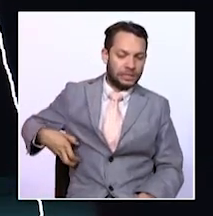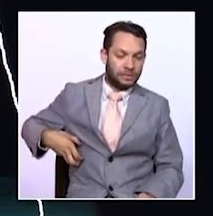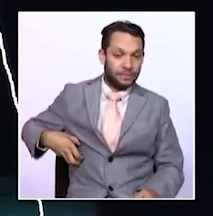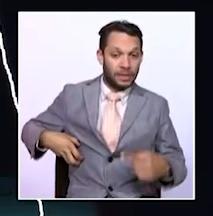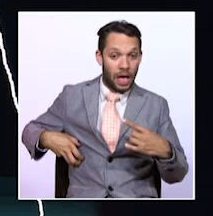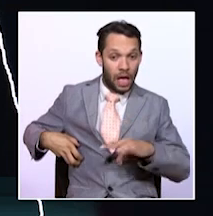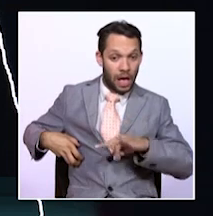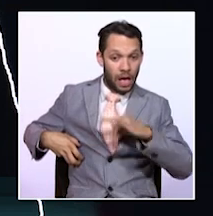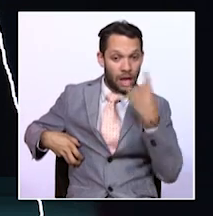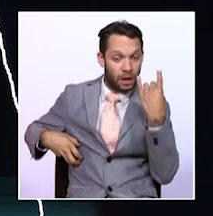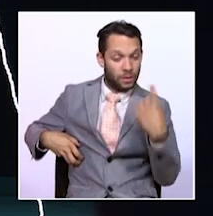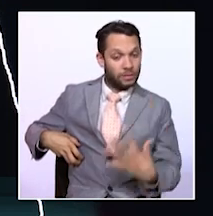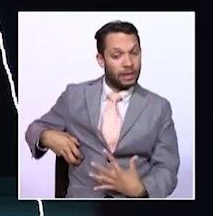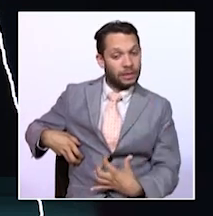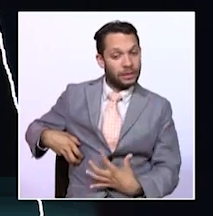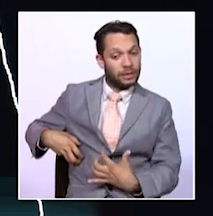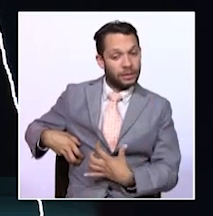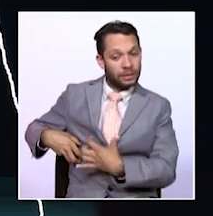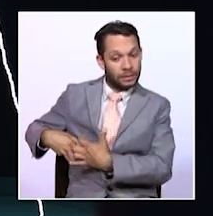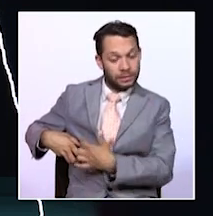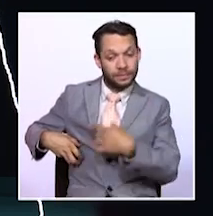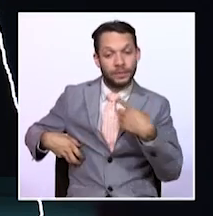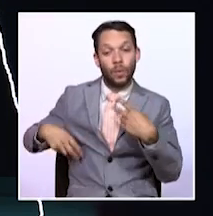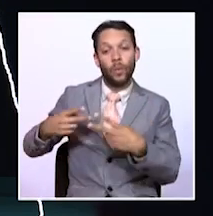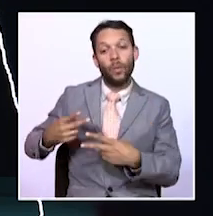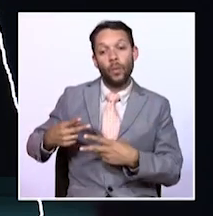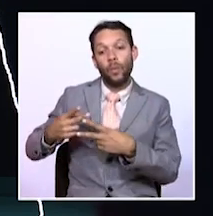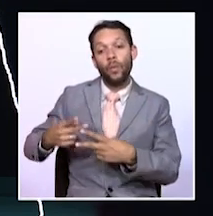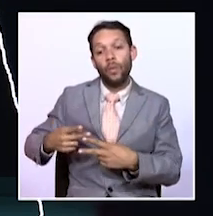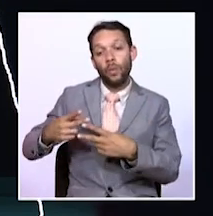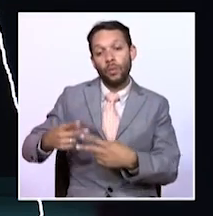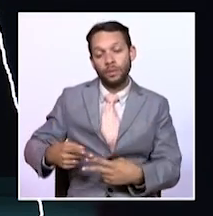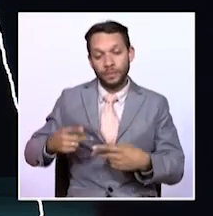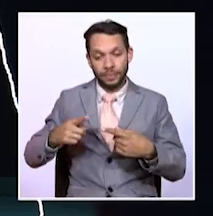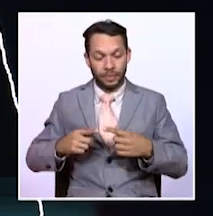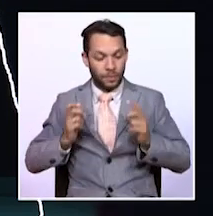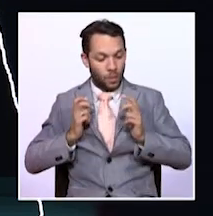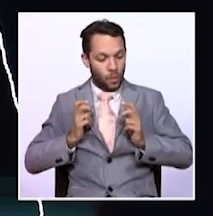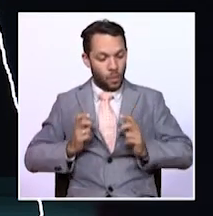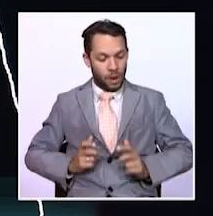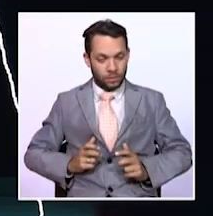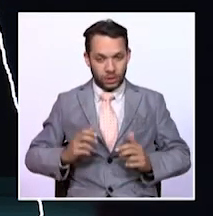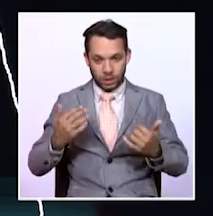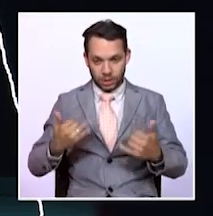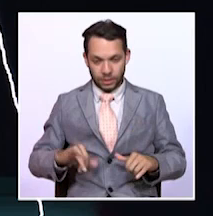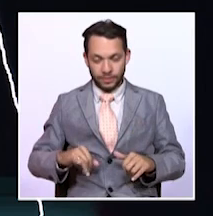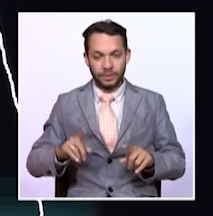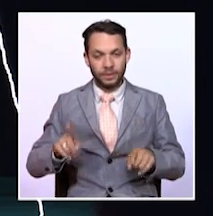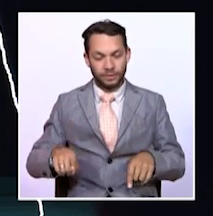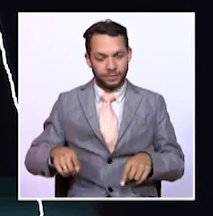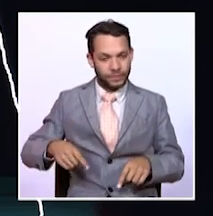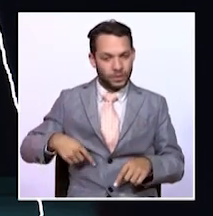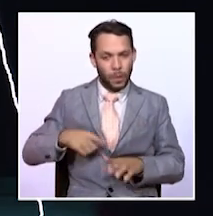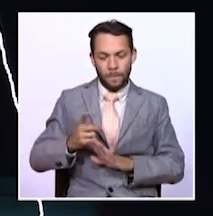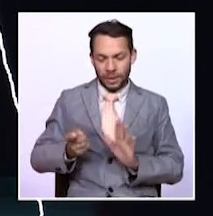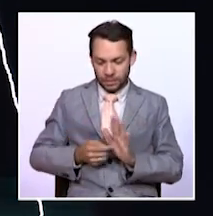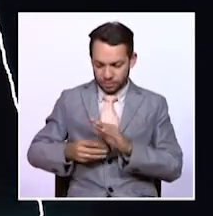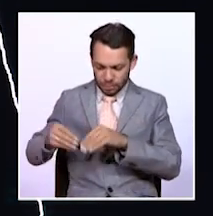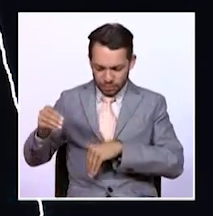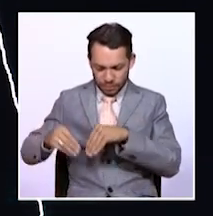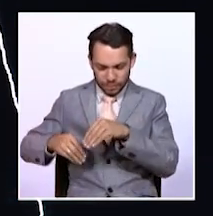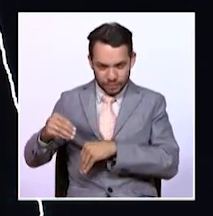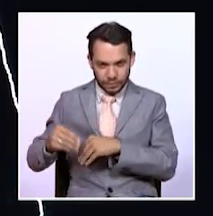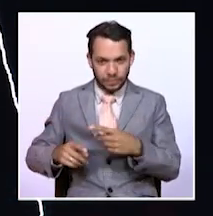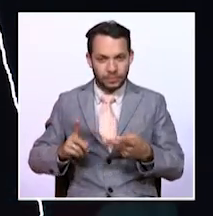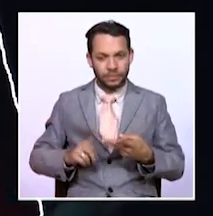veríamos aquí, en esta porción de la cabeza del páncreas. Vemos aquí el cuerpo y ya parte de la cola del páncreas. Aquí vemos el